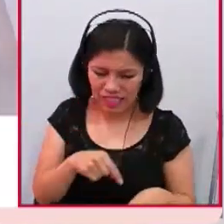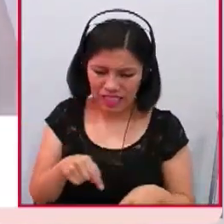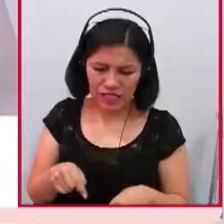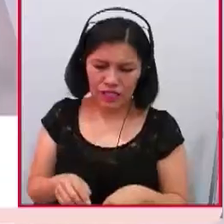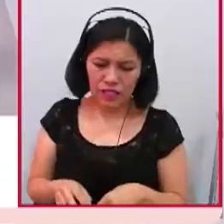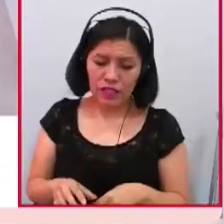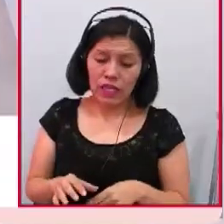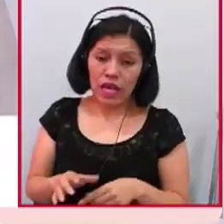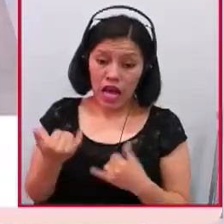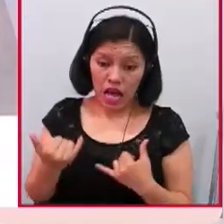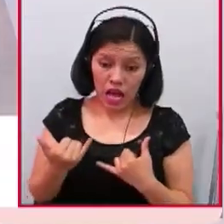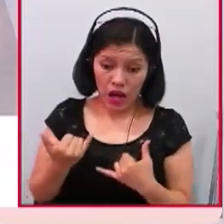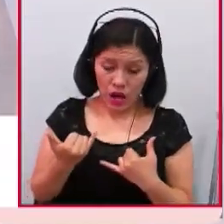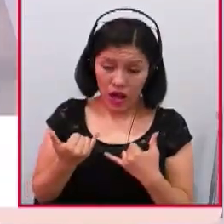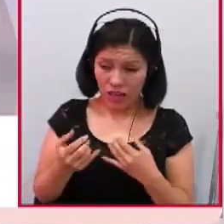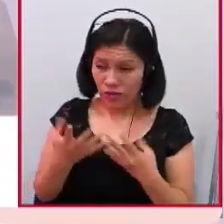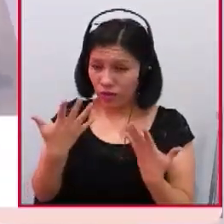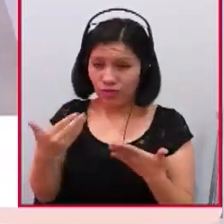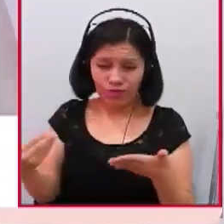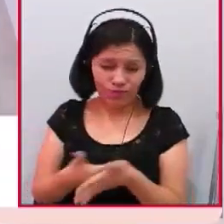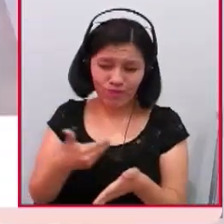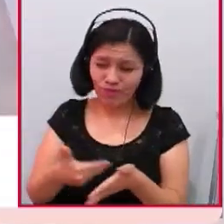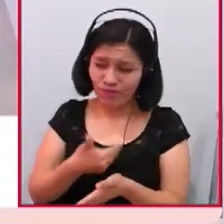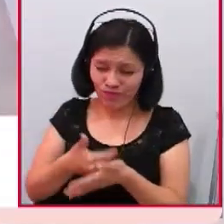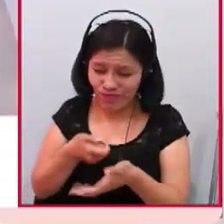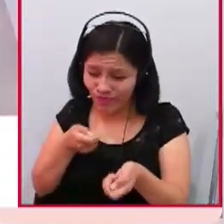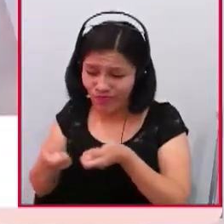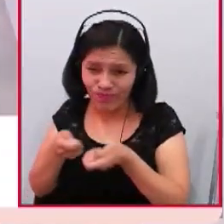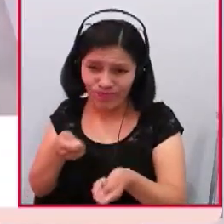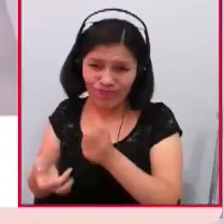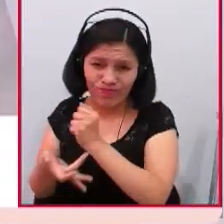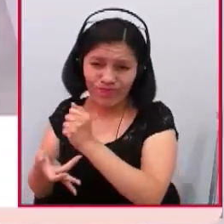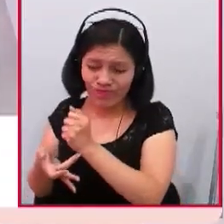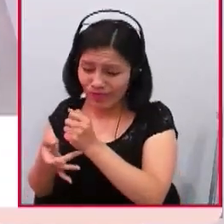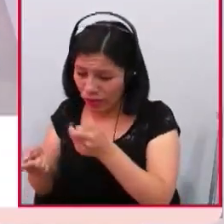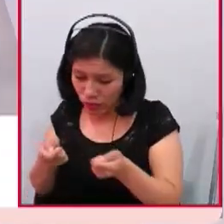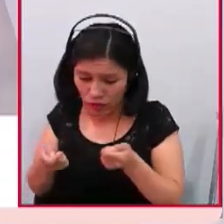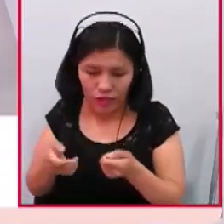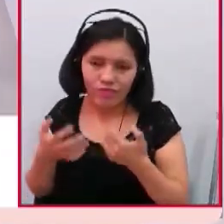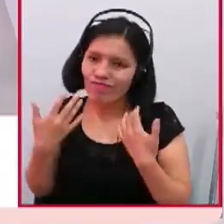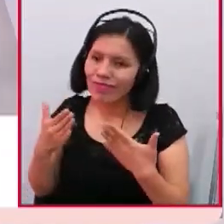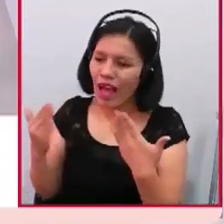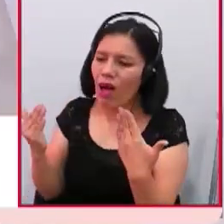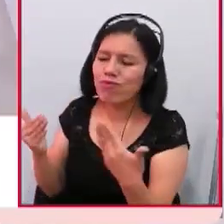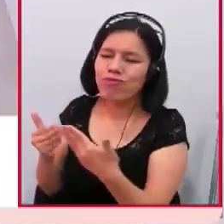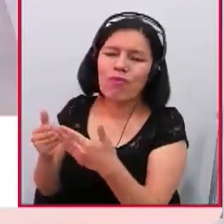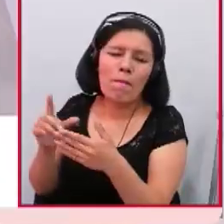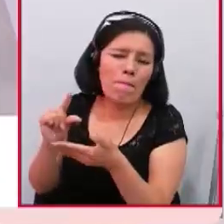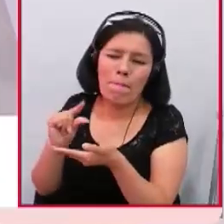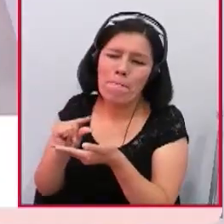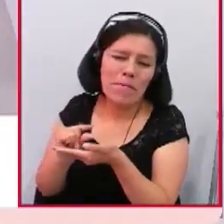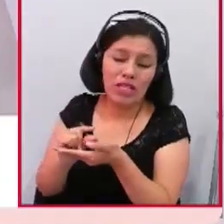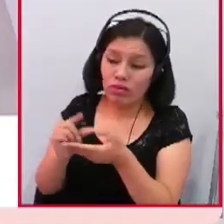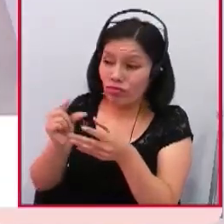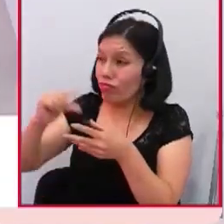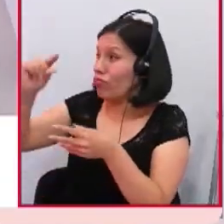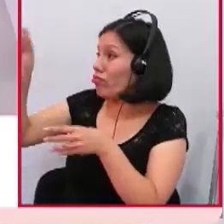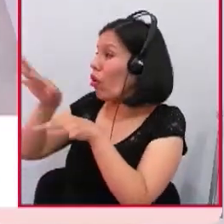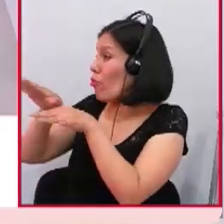controles tecnológicos ya es mínimo el control y como les decía, por eso llegamos ya a los